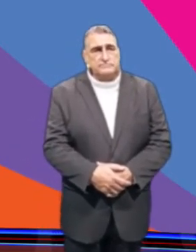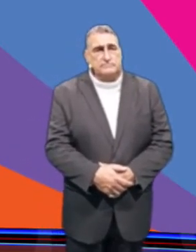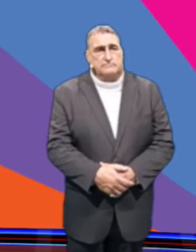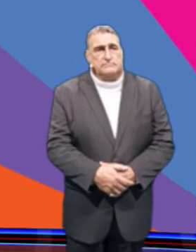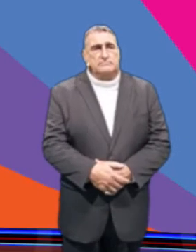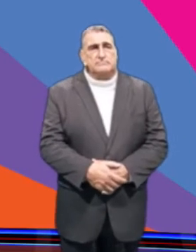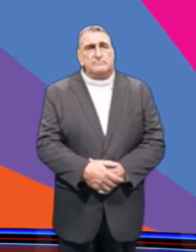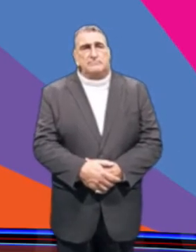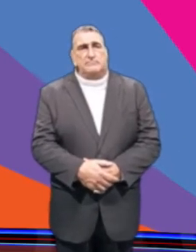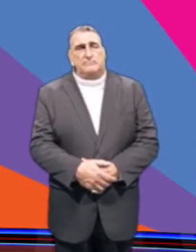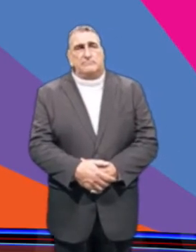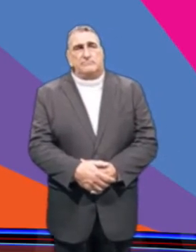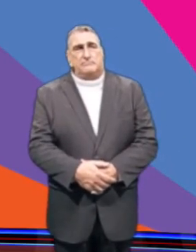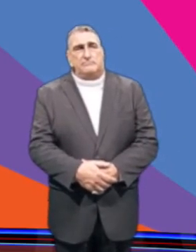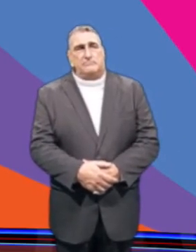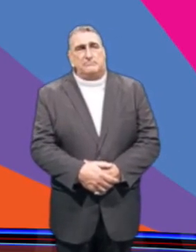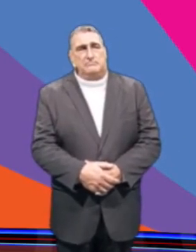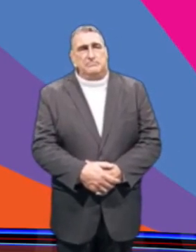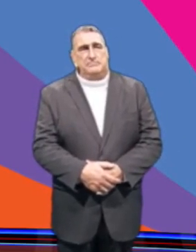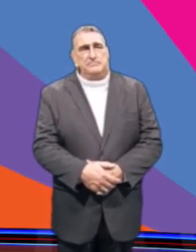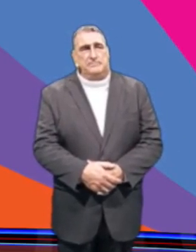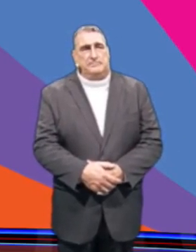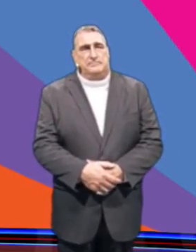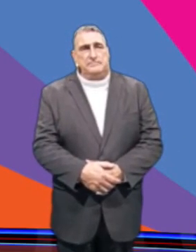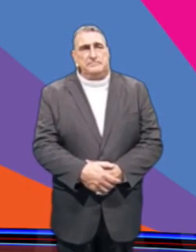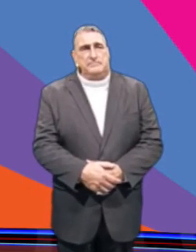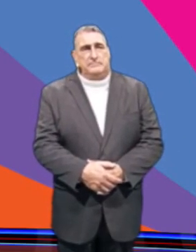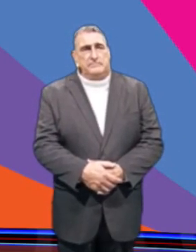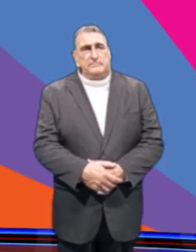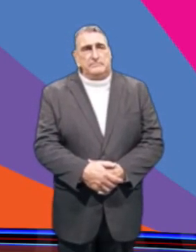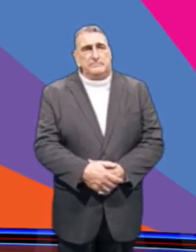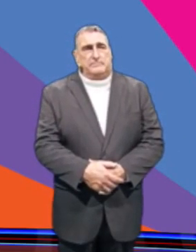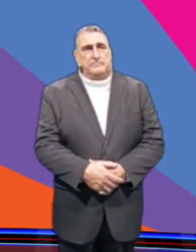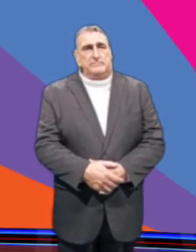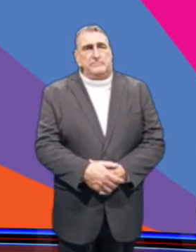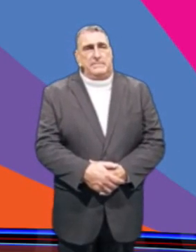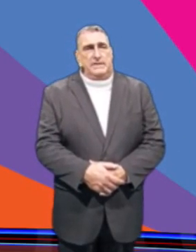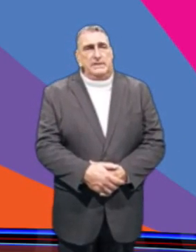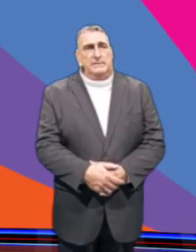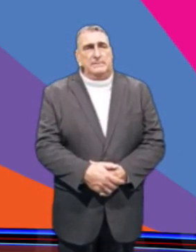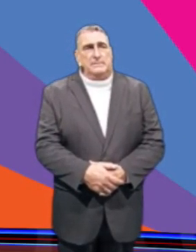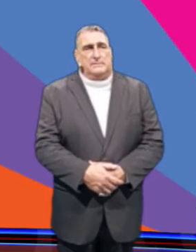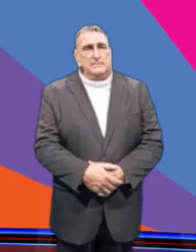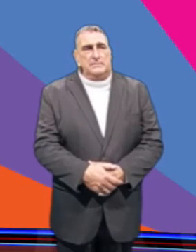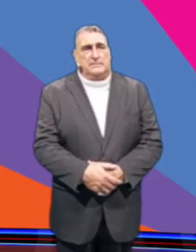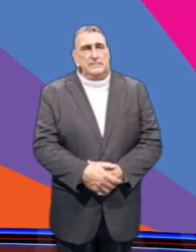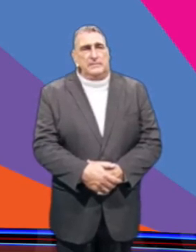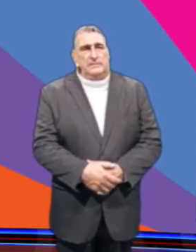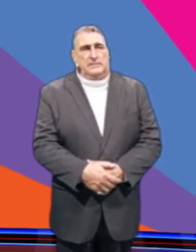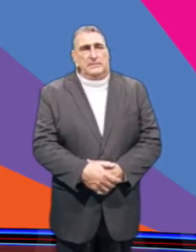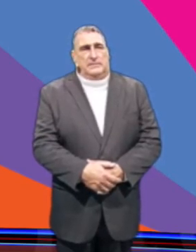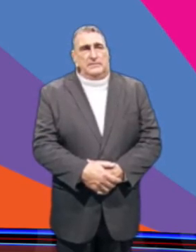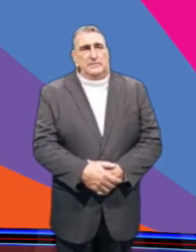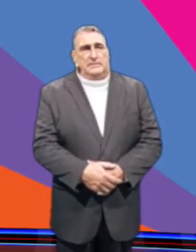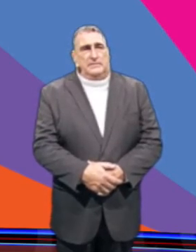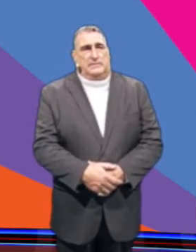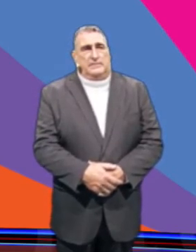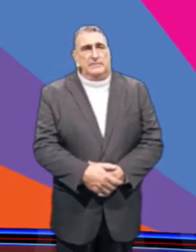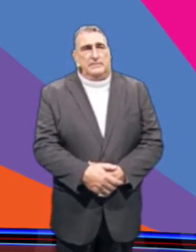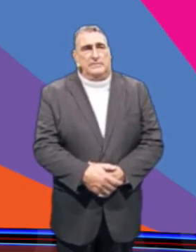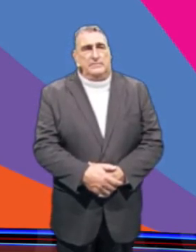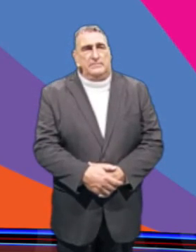Perfecto. Messi, escuchá, Messi, para que no te llenen la cabeza. Escúchame y escucha a la gente que